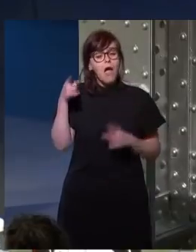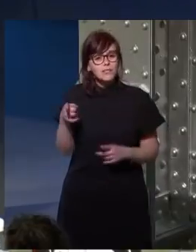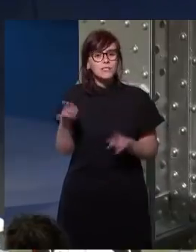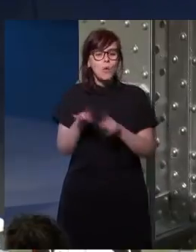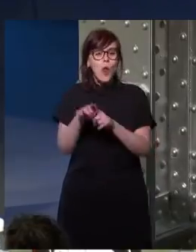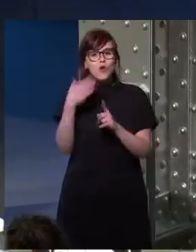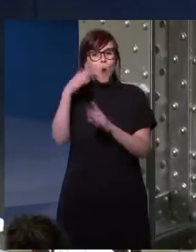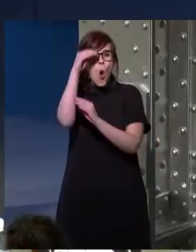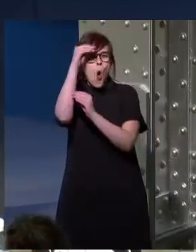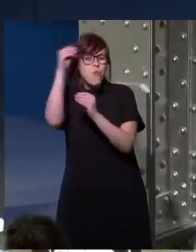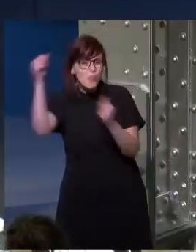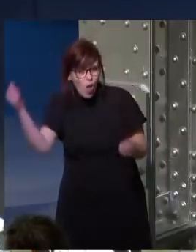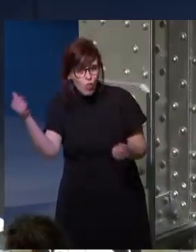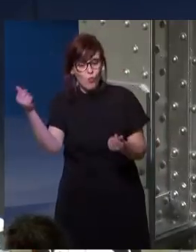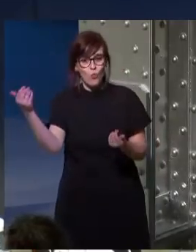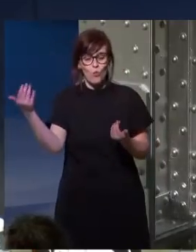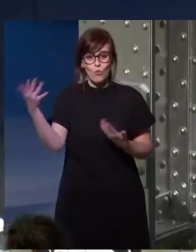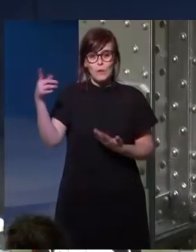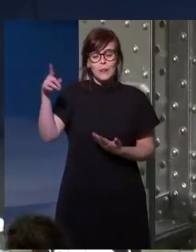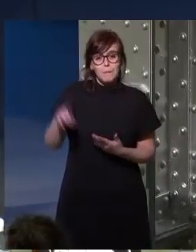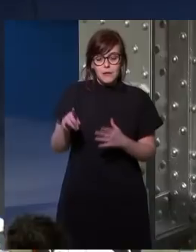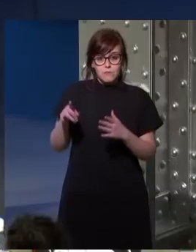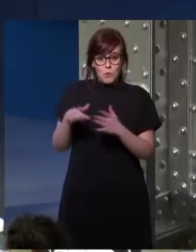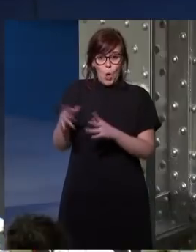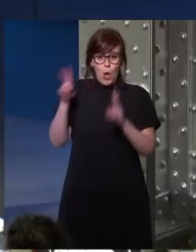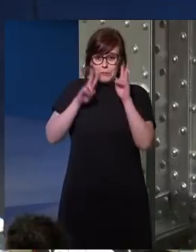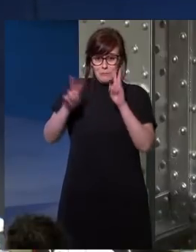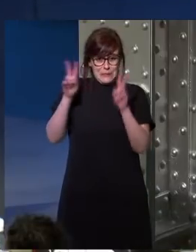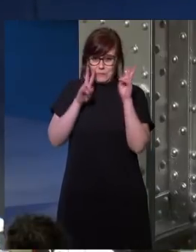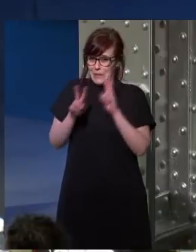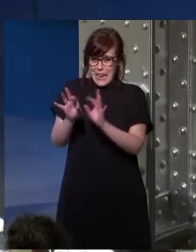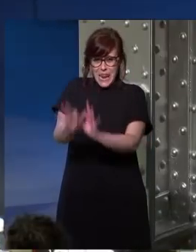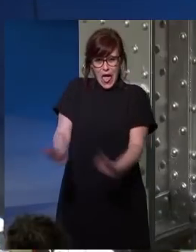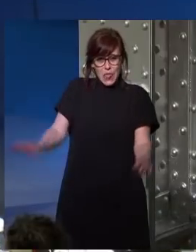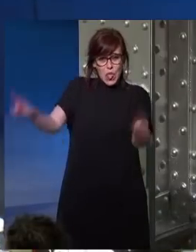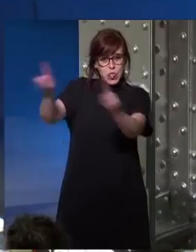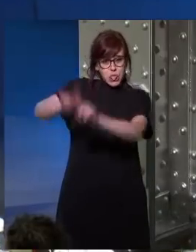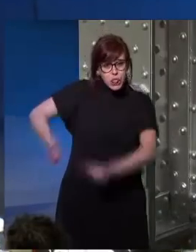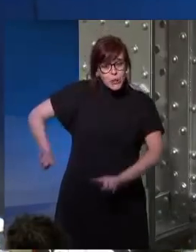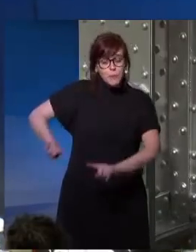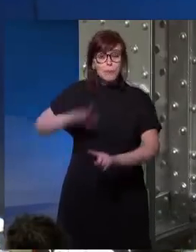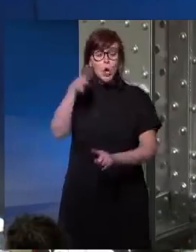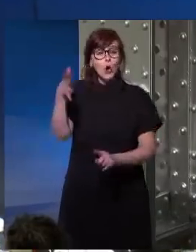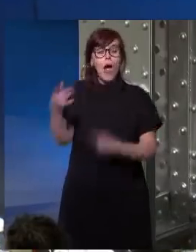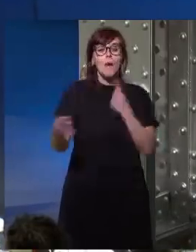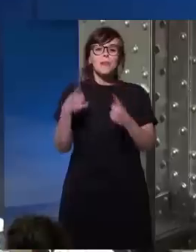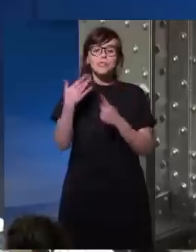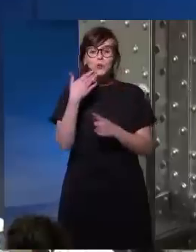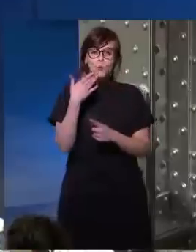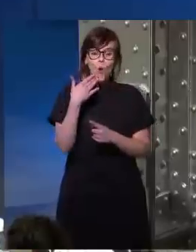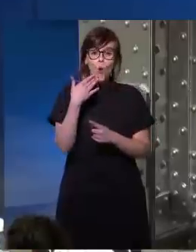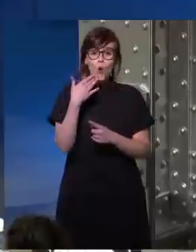Relegadas al olvido, en algunos casos pues invisibilizadas totalmente, en otros porque aparecían como